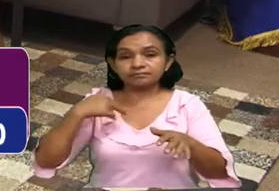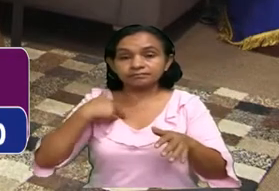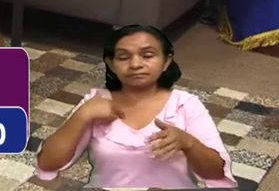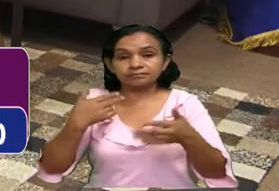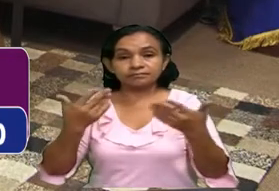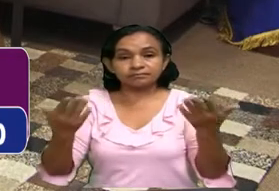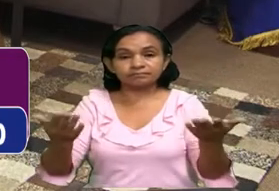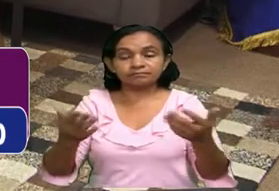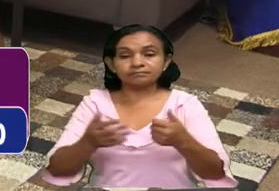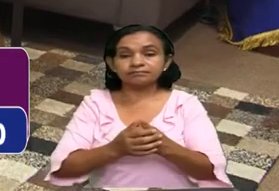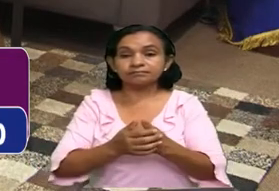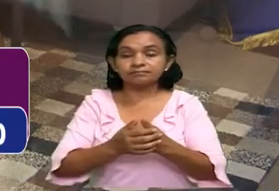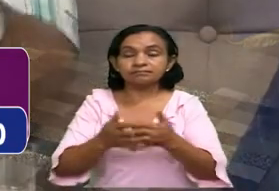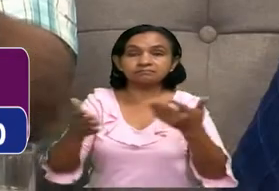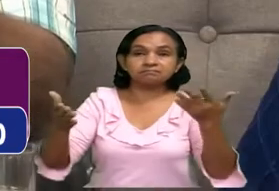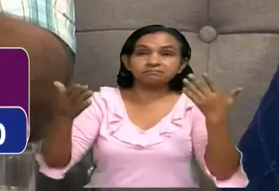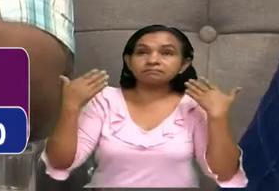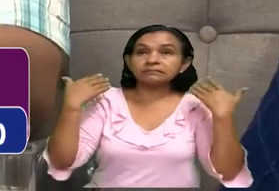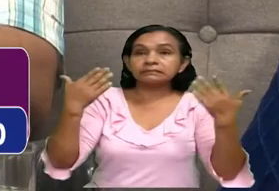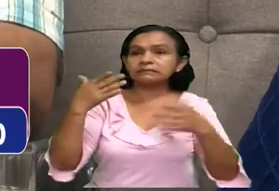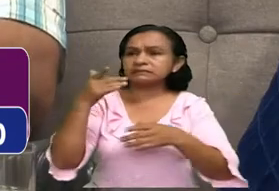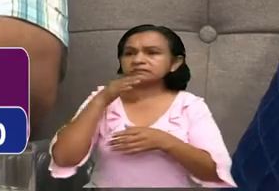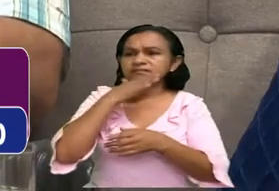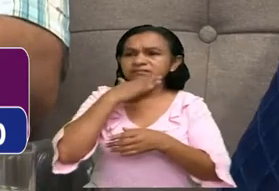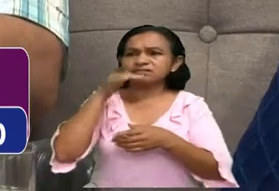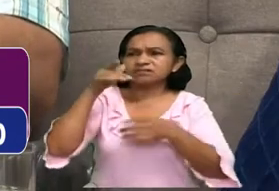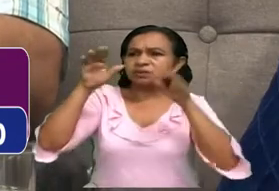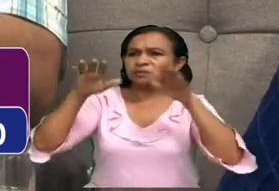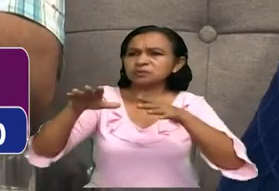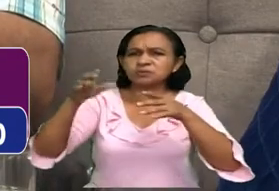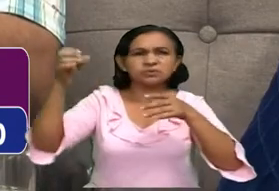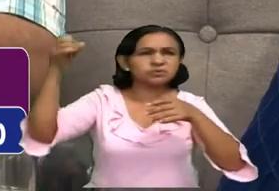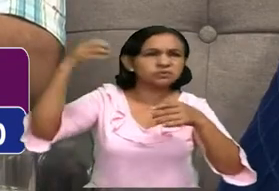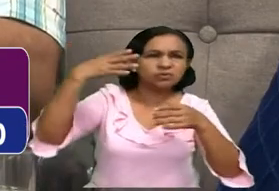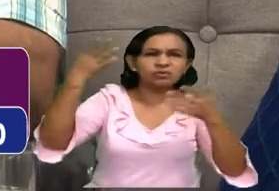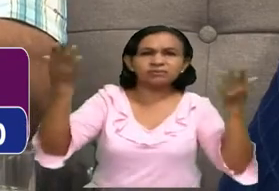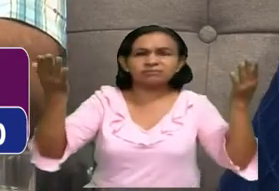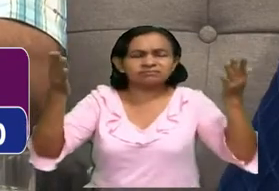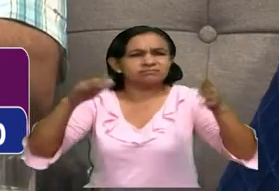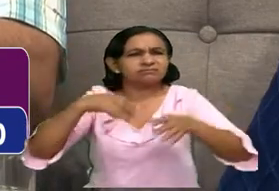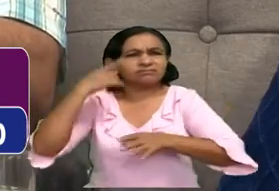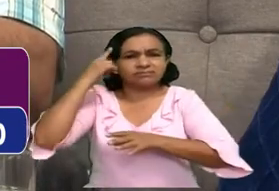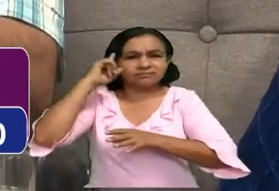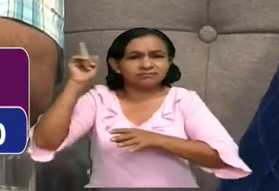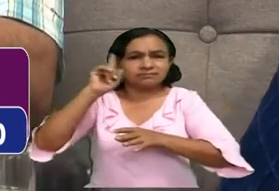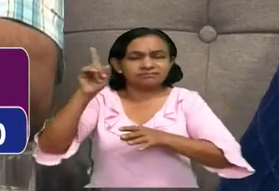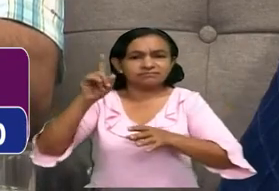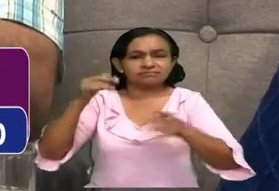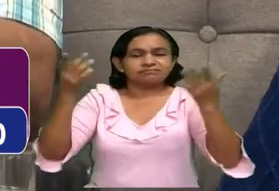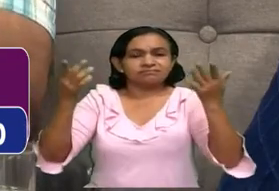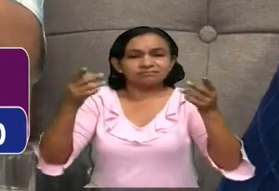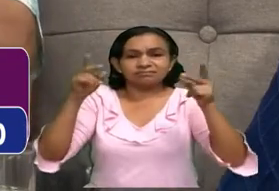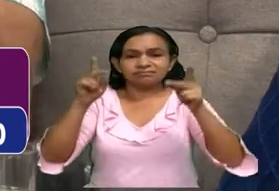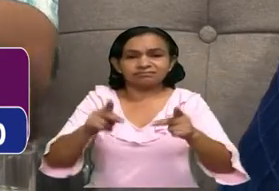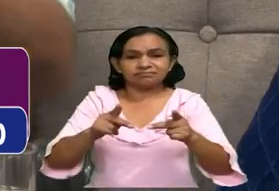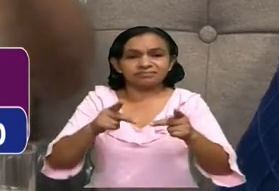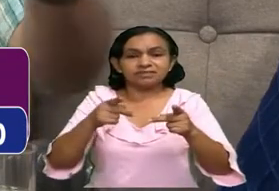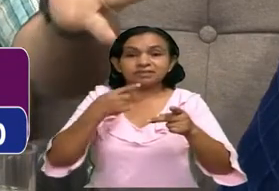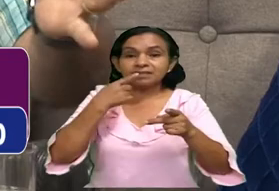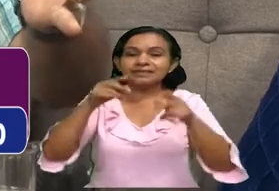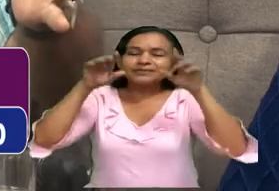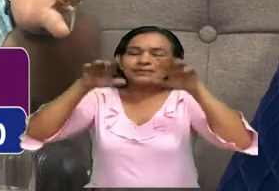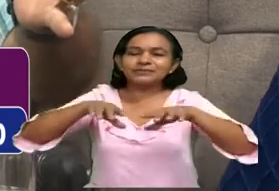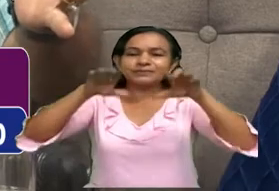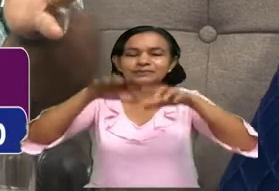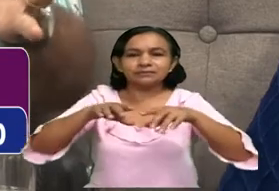hay el clima es más impredecible. Claro. Ya los meteorólogos se desconciertan, ¿verdad? Porque anuncian lluvia